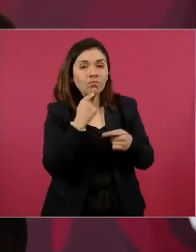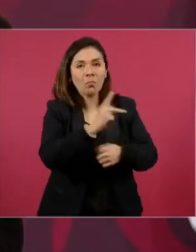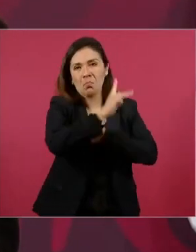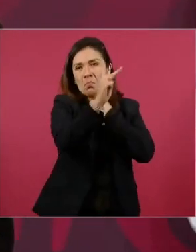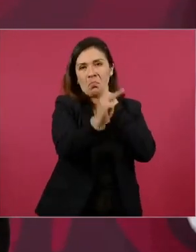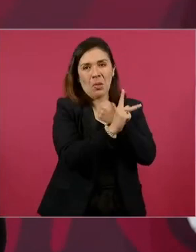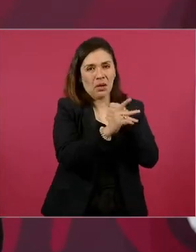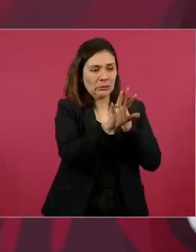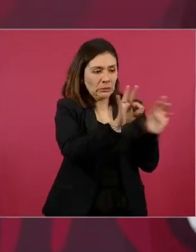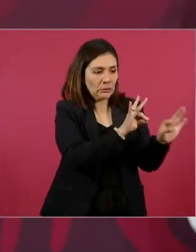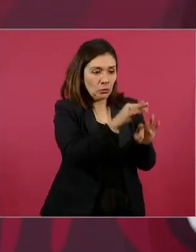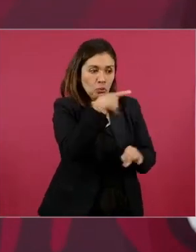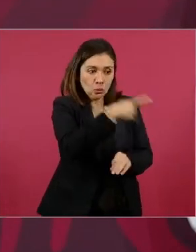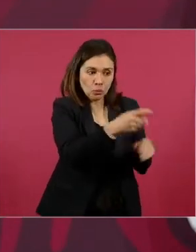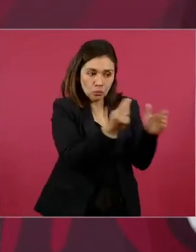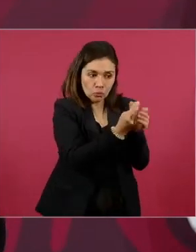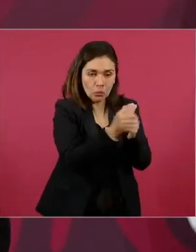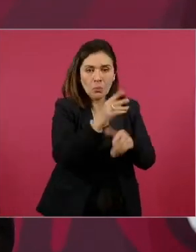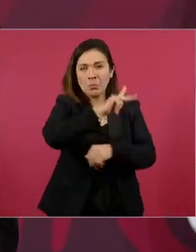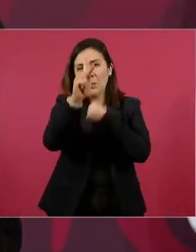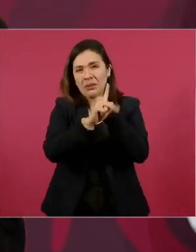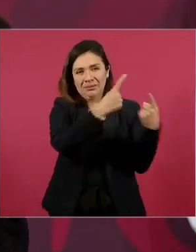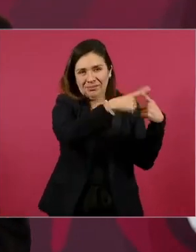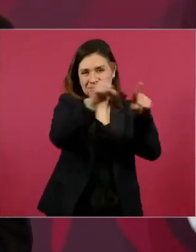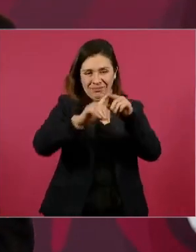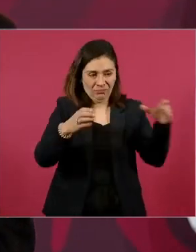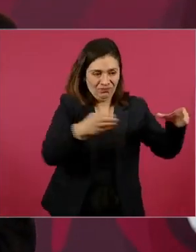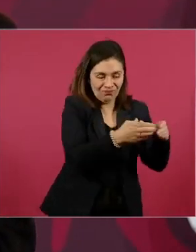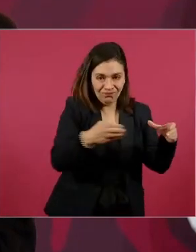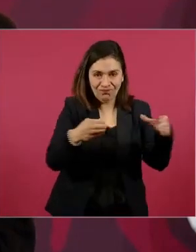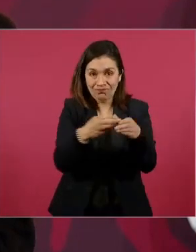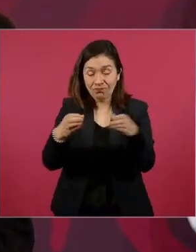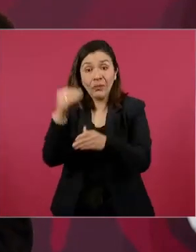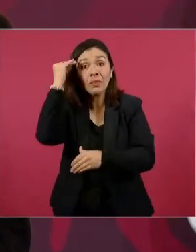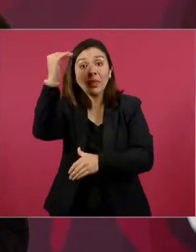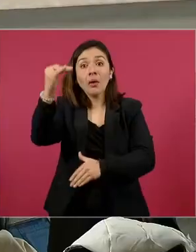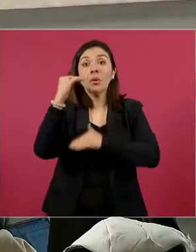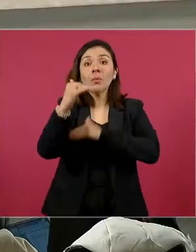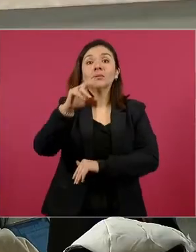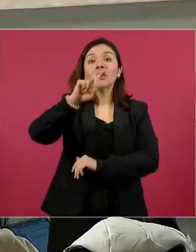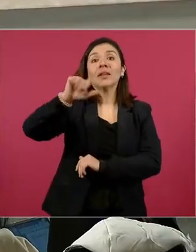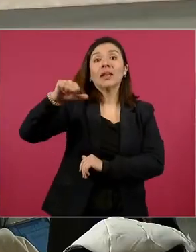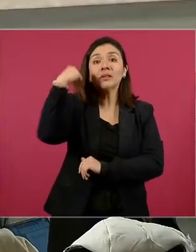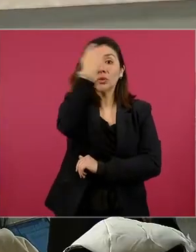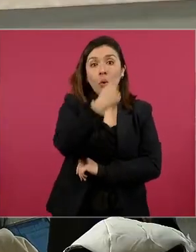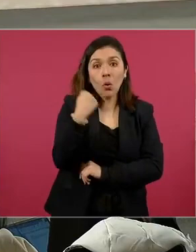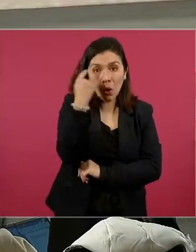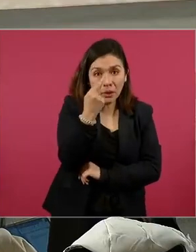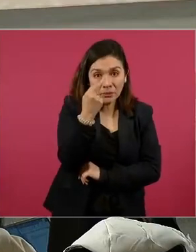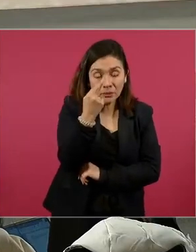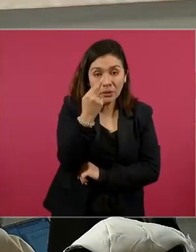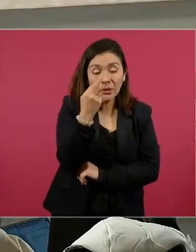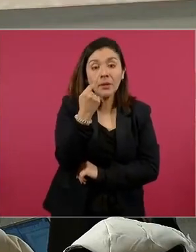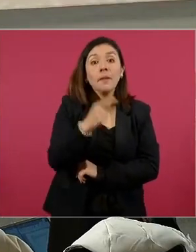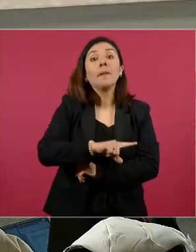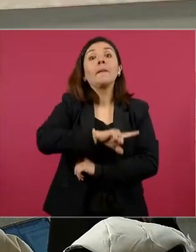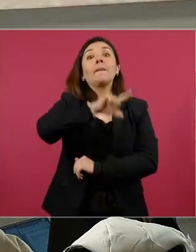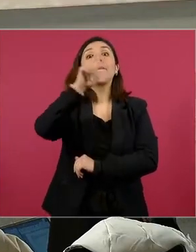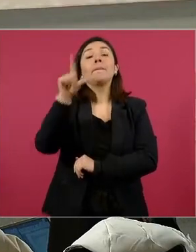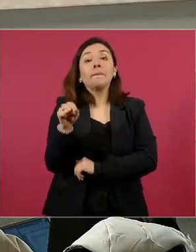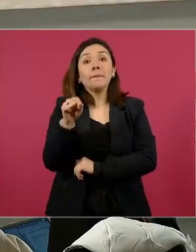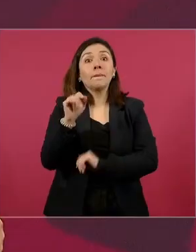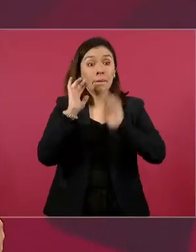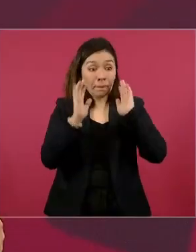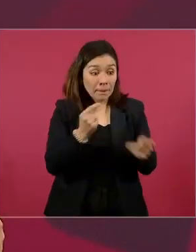nacionalidad, hay un plazo de 36 horas. Luego, ¿en qué aviones?